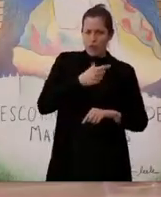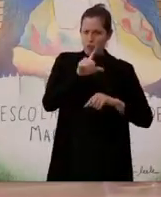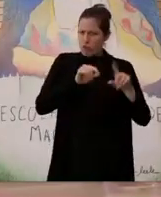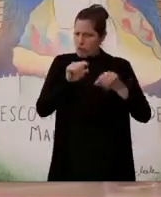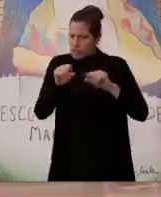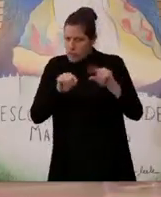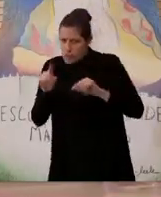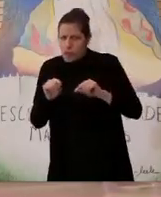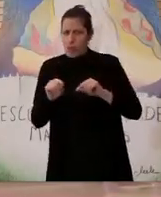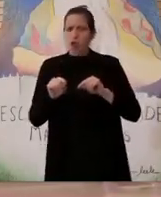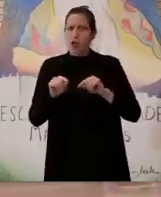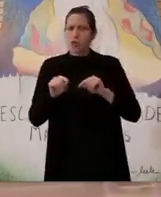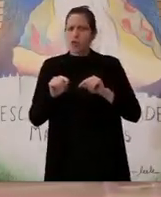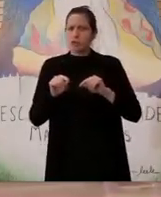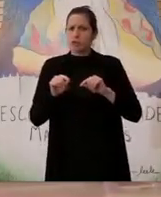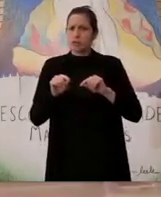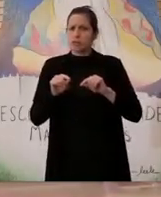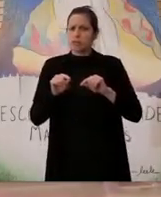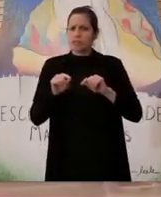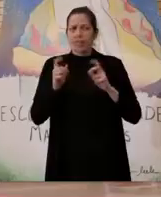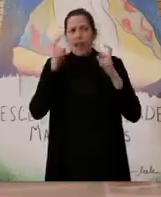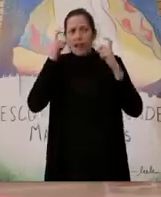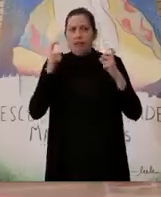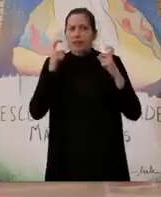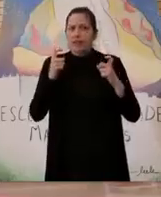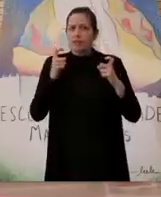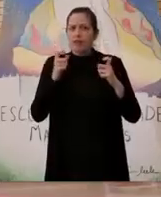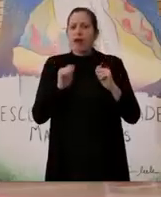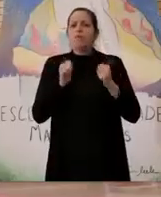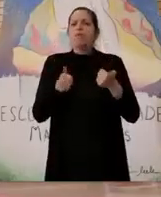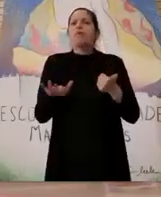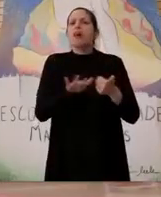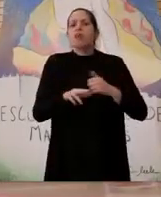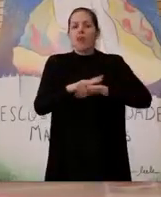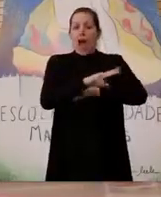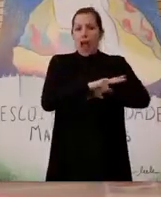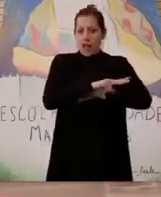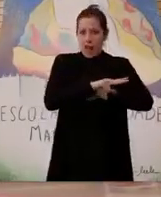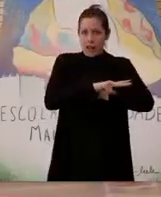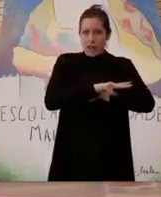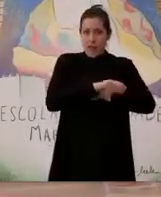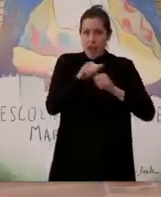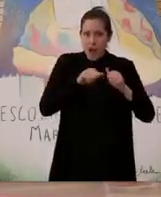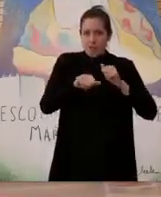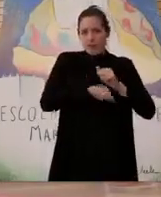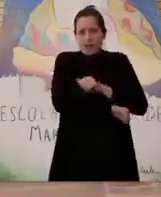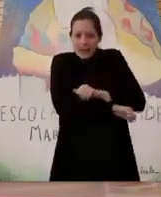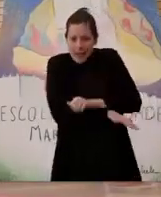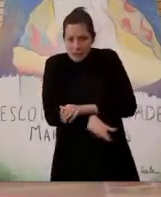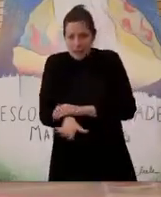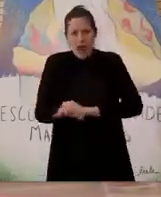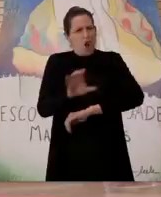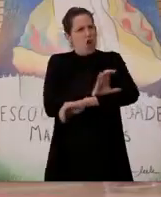se tomen como en igualdad de partan de alcaldía y por tanto enseñan transversales y afecten absolutamente a todas las consellerías